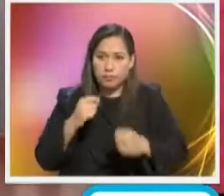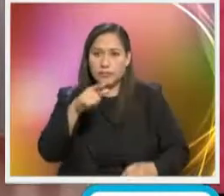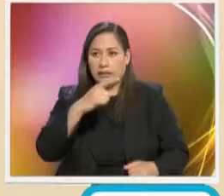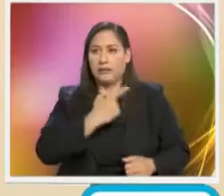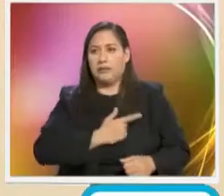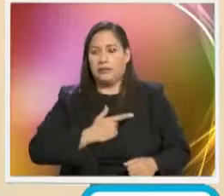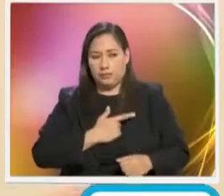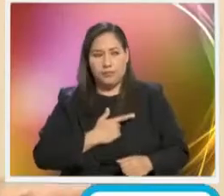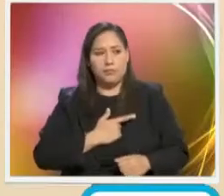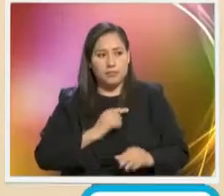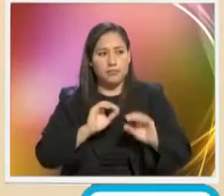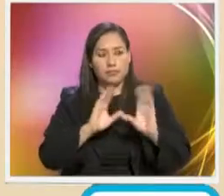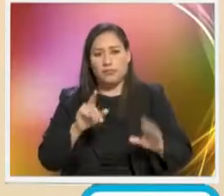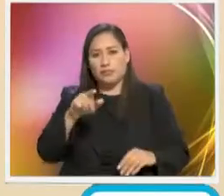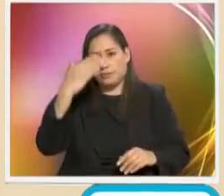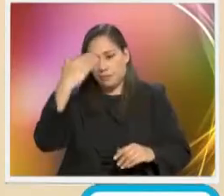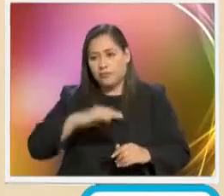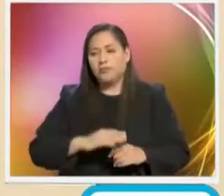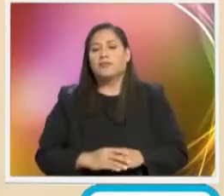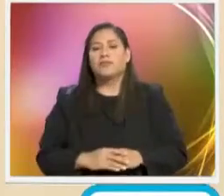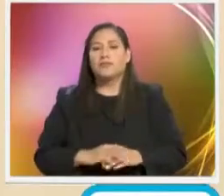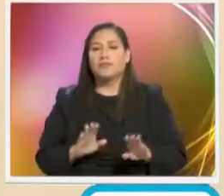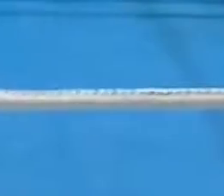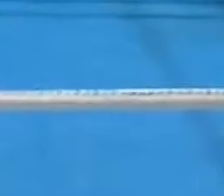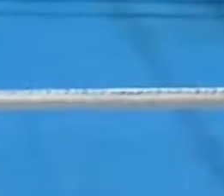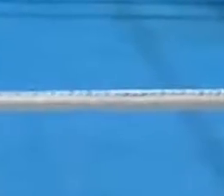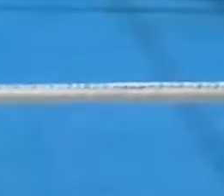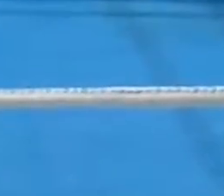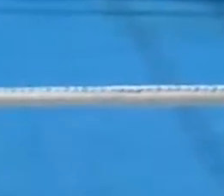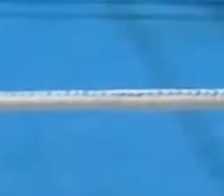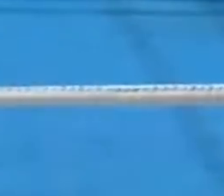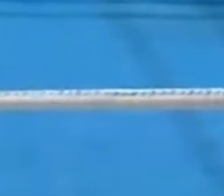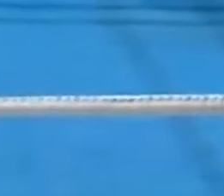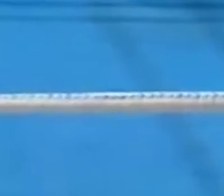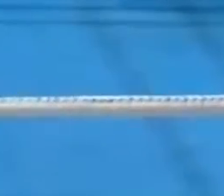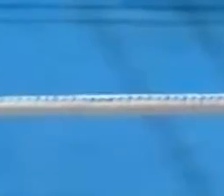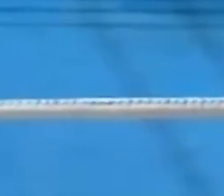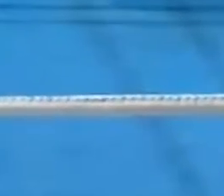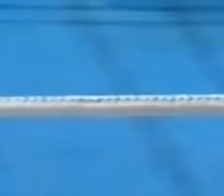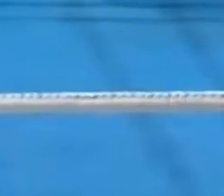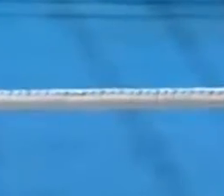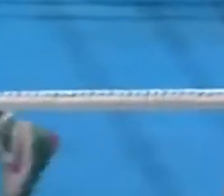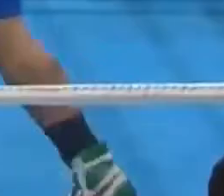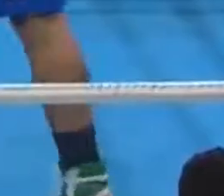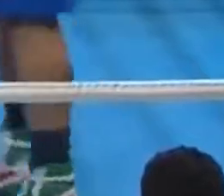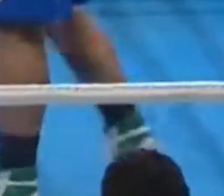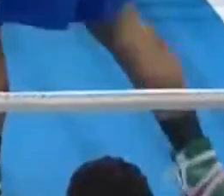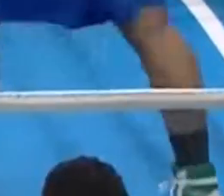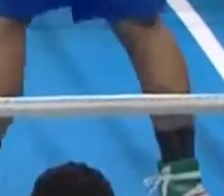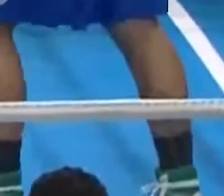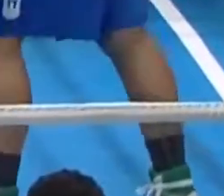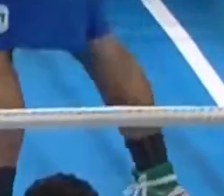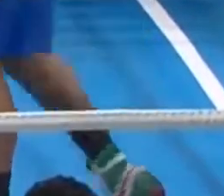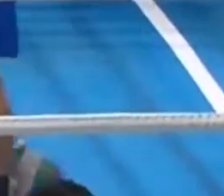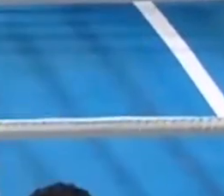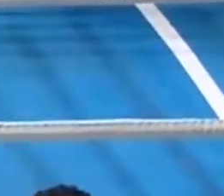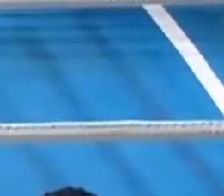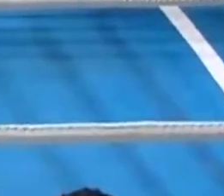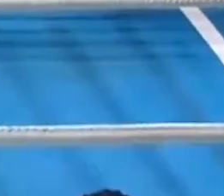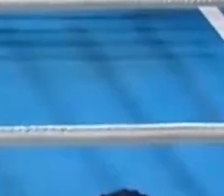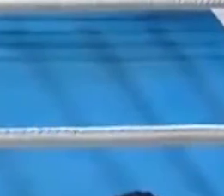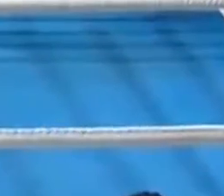gusta también. Me dijiste que sabes conectar muy bien el gancho al hígado. Oye. Vamos con la actividad del boxeo. Acá lo lamentable para el